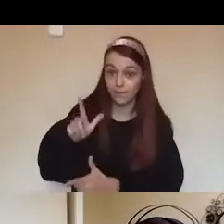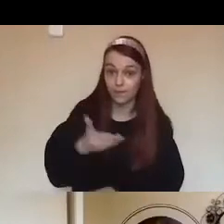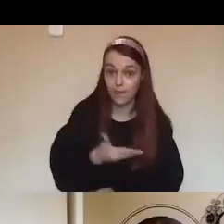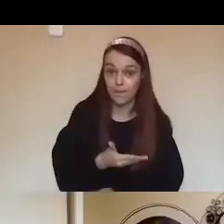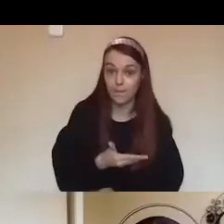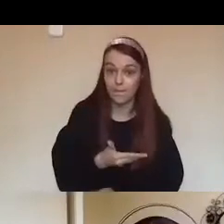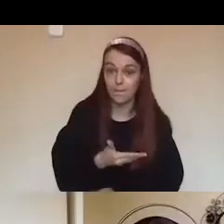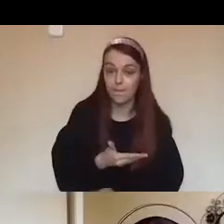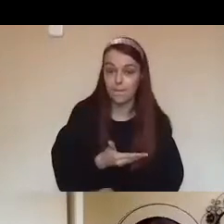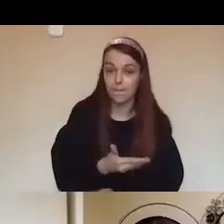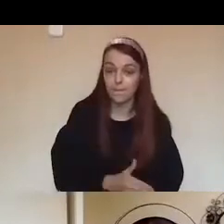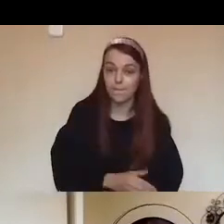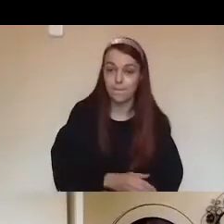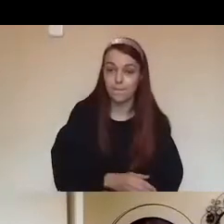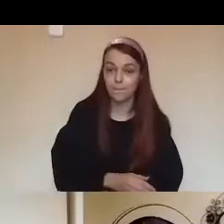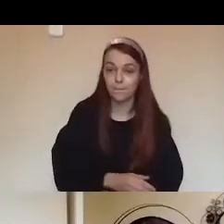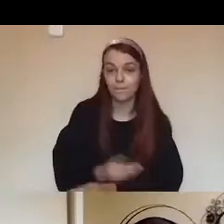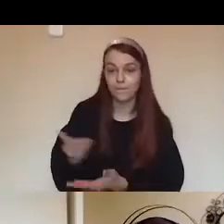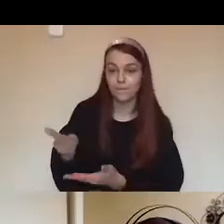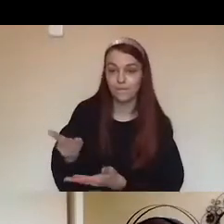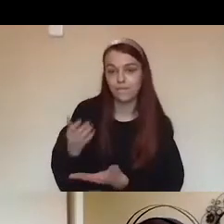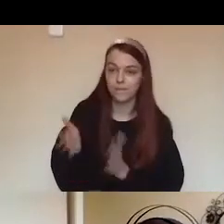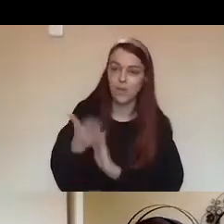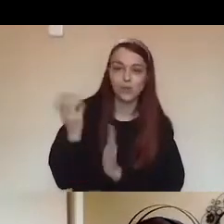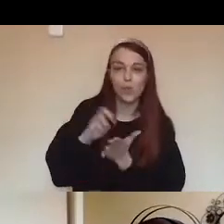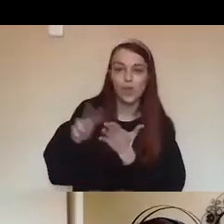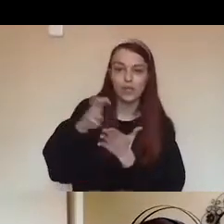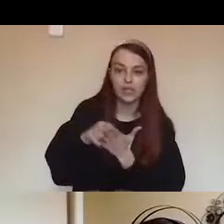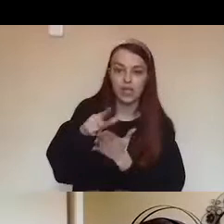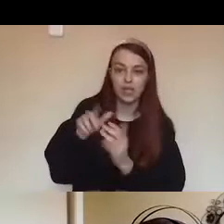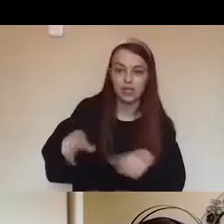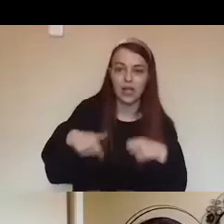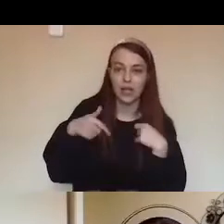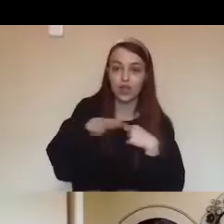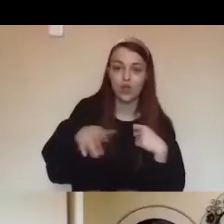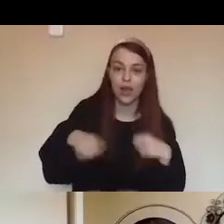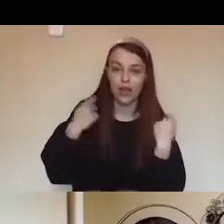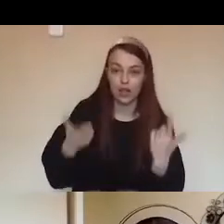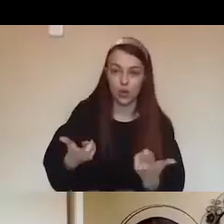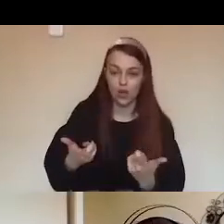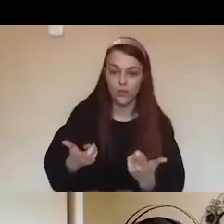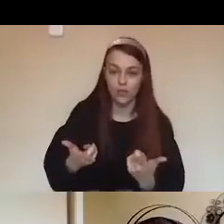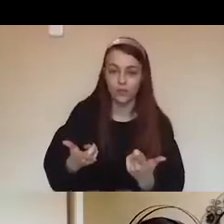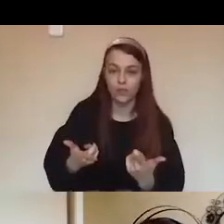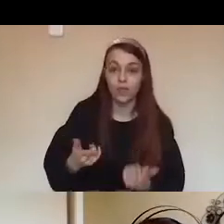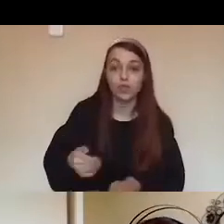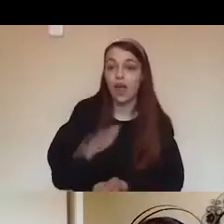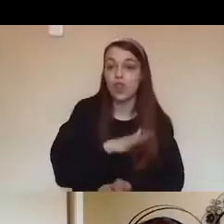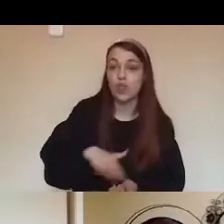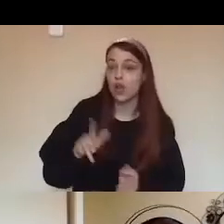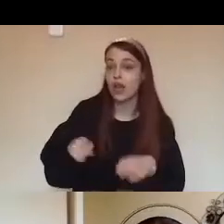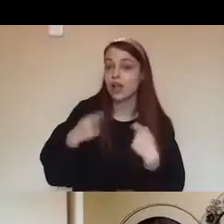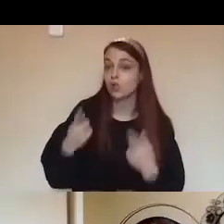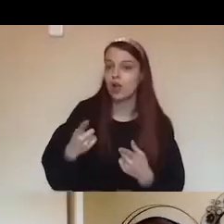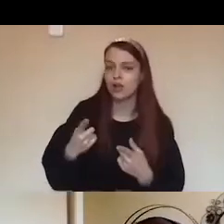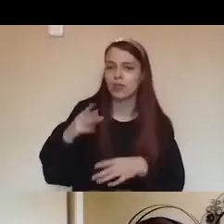muestro, los invito a pasear un poco por esta reserva. Es una reserva que recoge